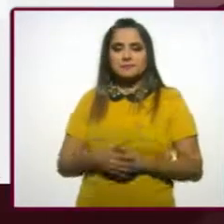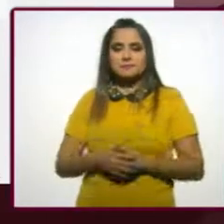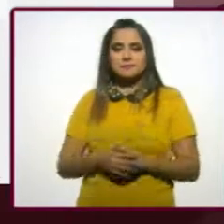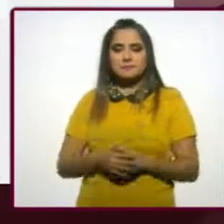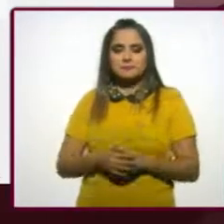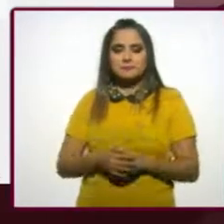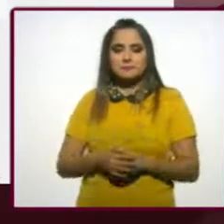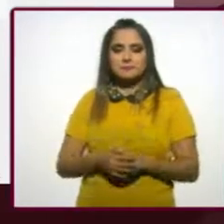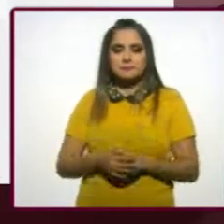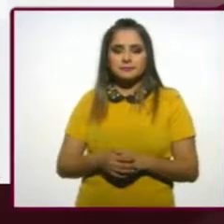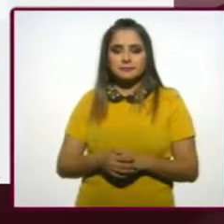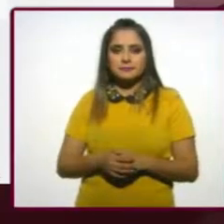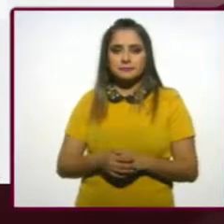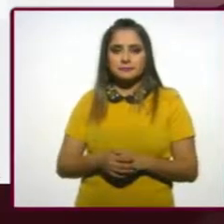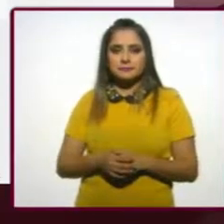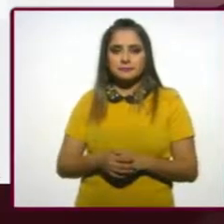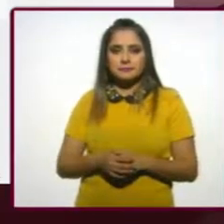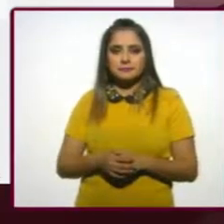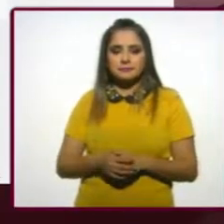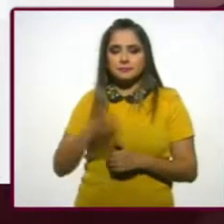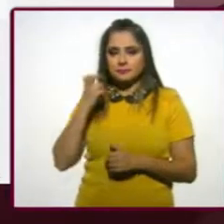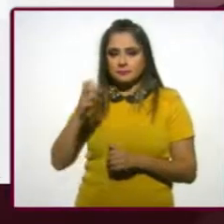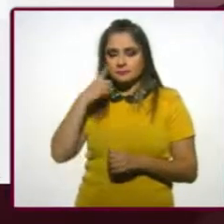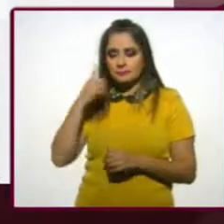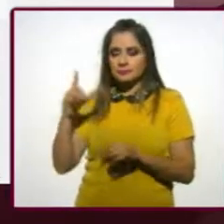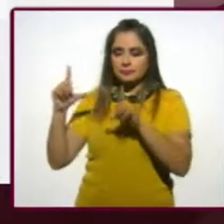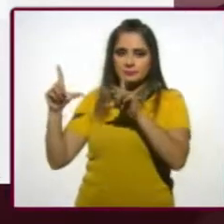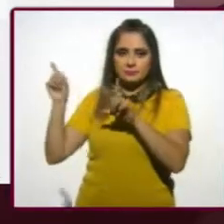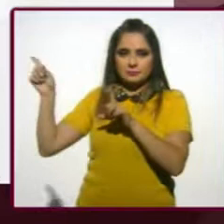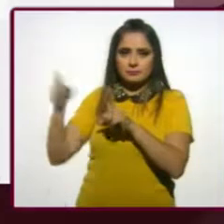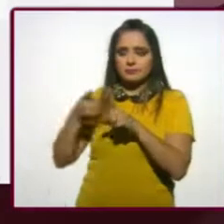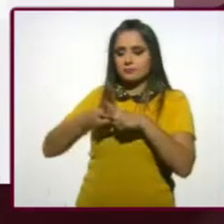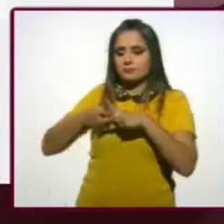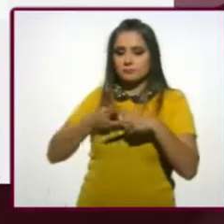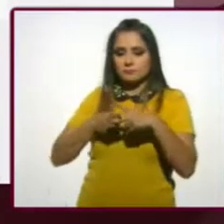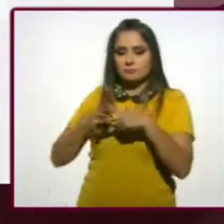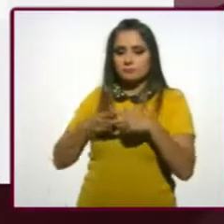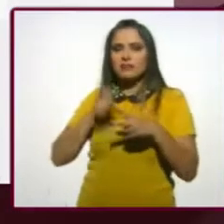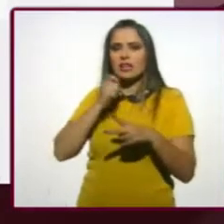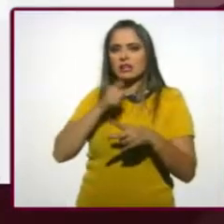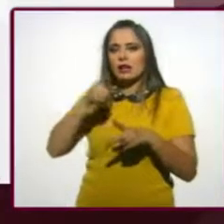literalmente este gráfico, que nuevamente son mediciones telefónicas,